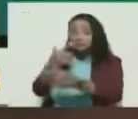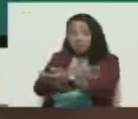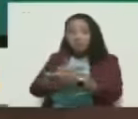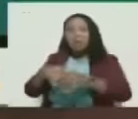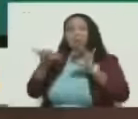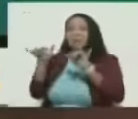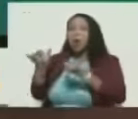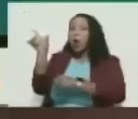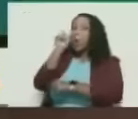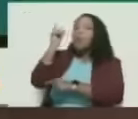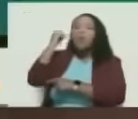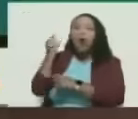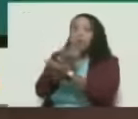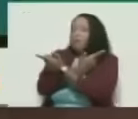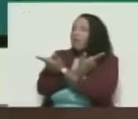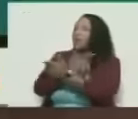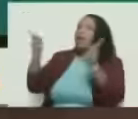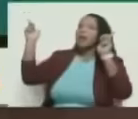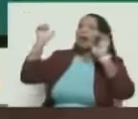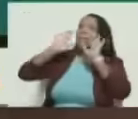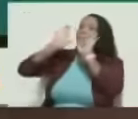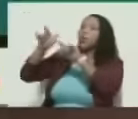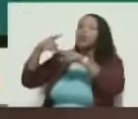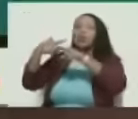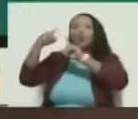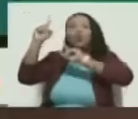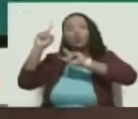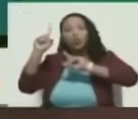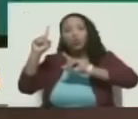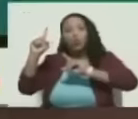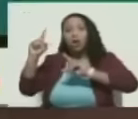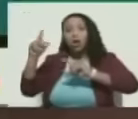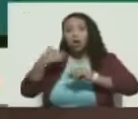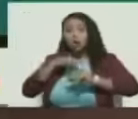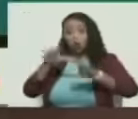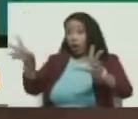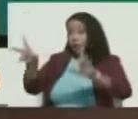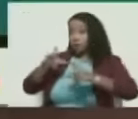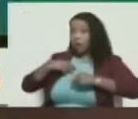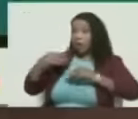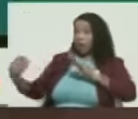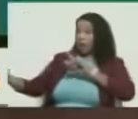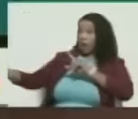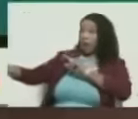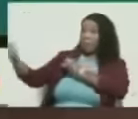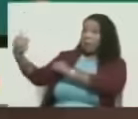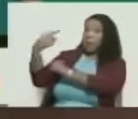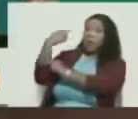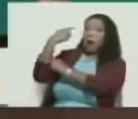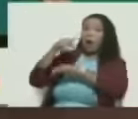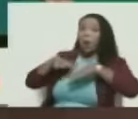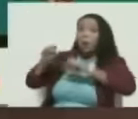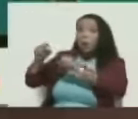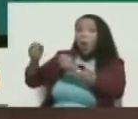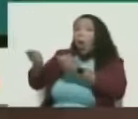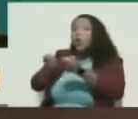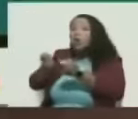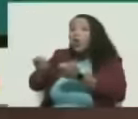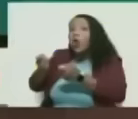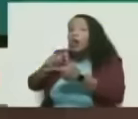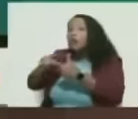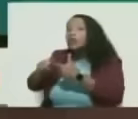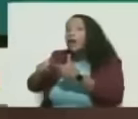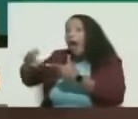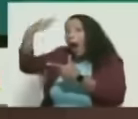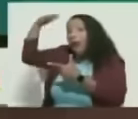de hombres y mujeres libertarias, rebeldes. No aceptamos la imposición ni de los imperios coloniales de entonces, ni de